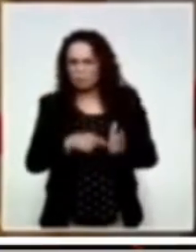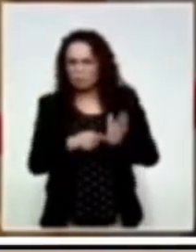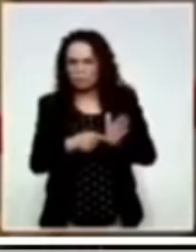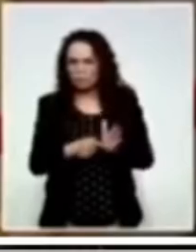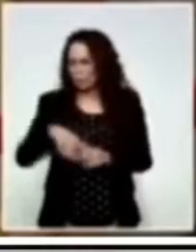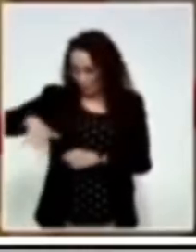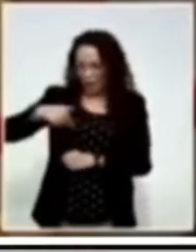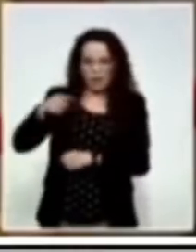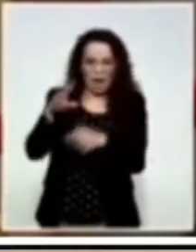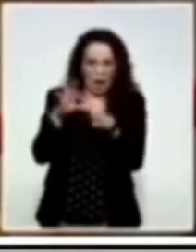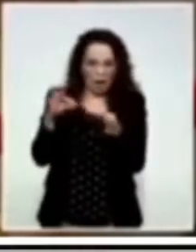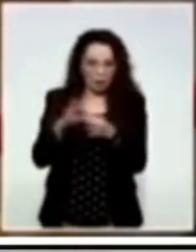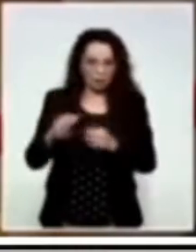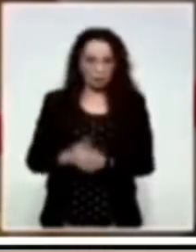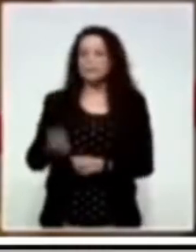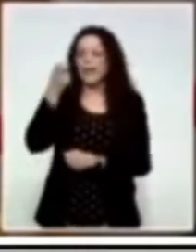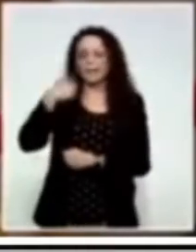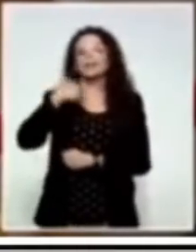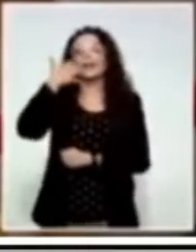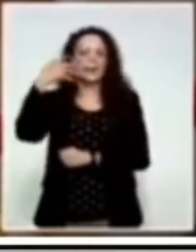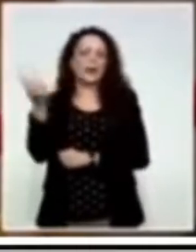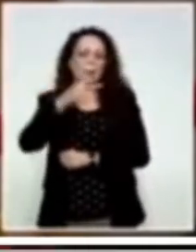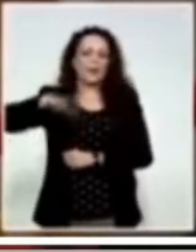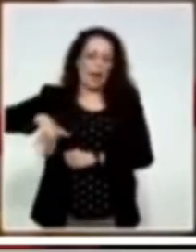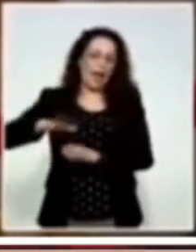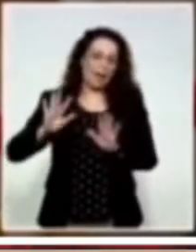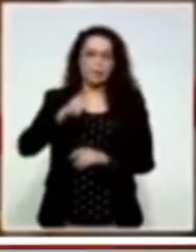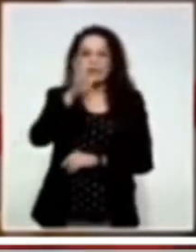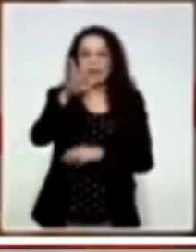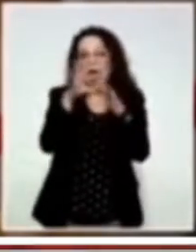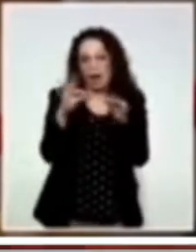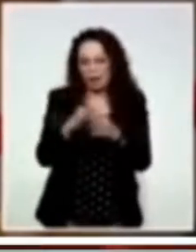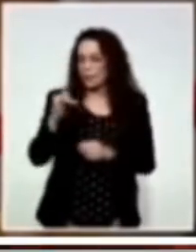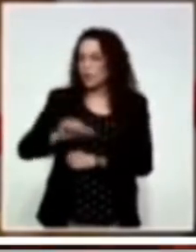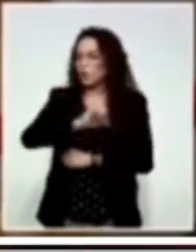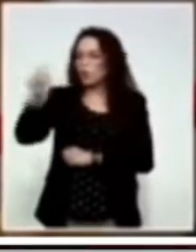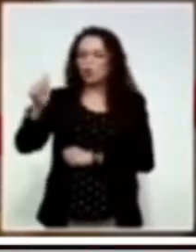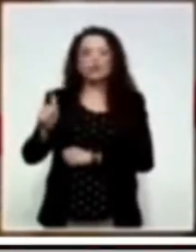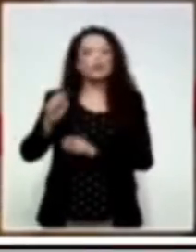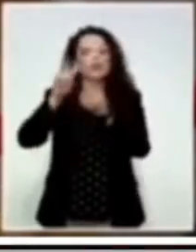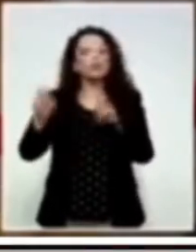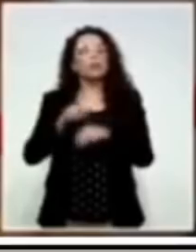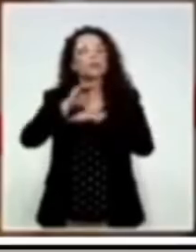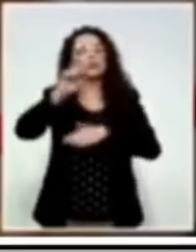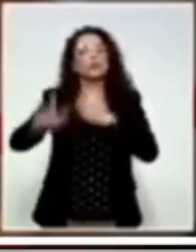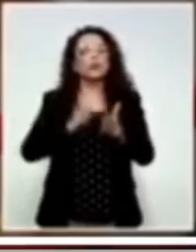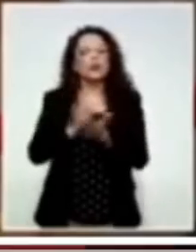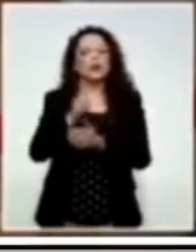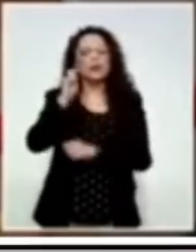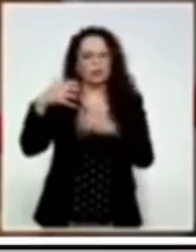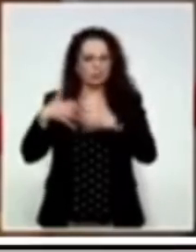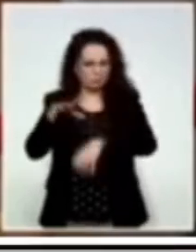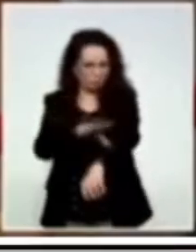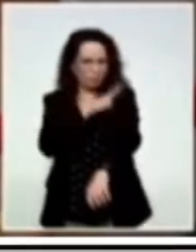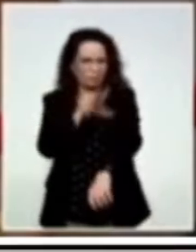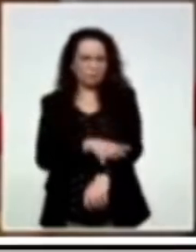respondió. Sí. Esa era una de las cuestiones que tenía planteadas. Y algunas cuestiones sobre la ley de industria eléctrica que